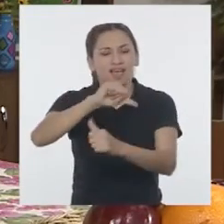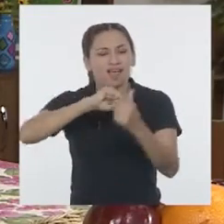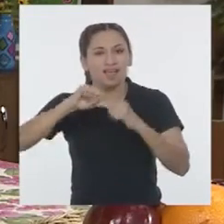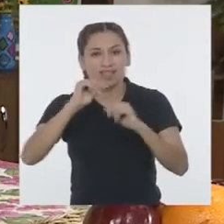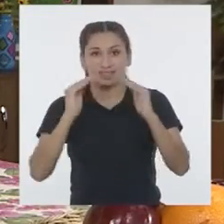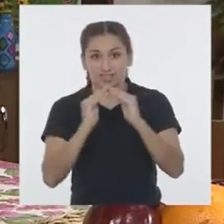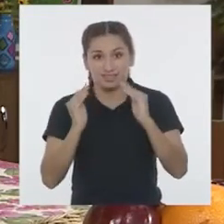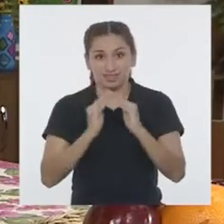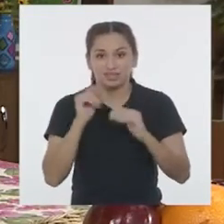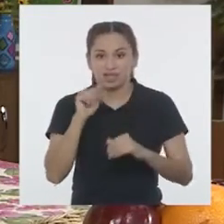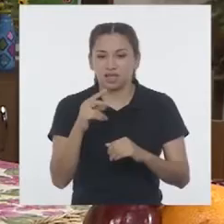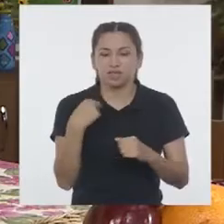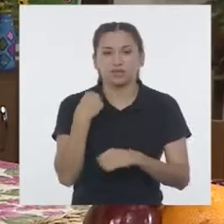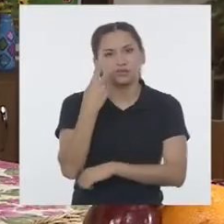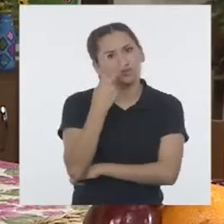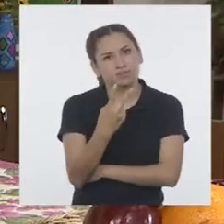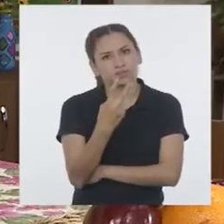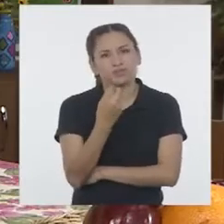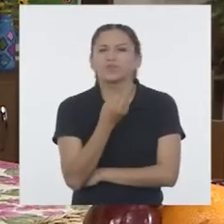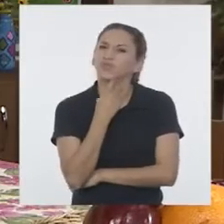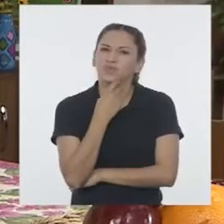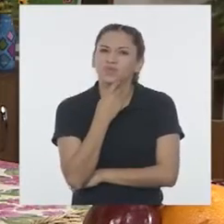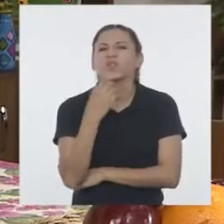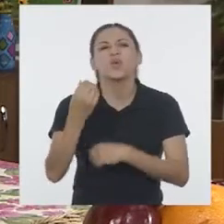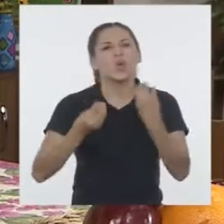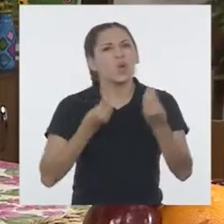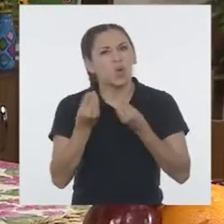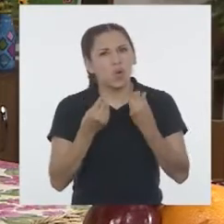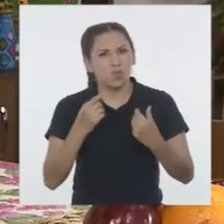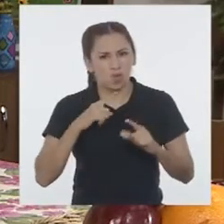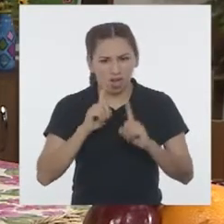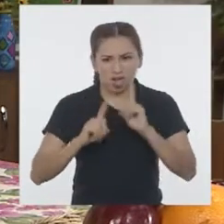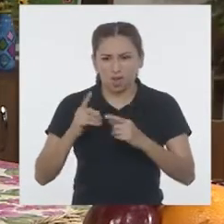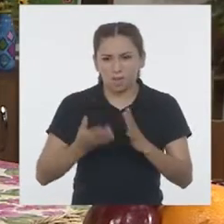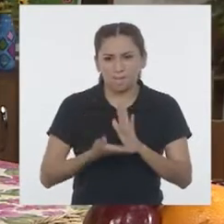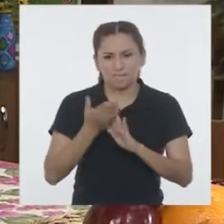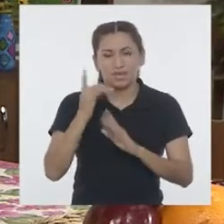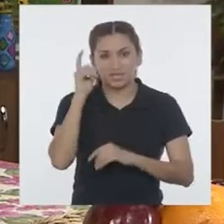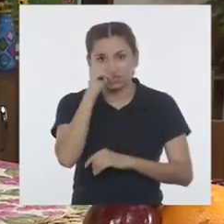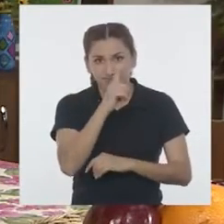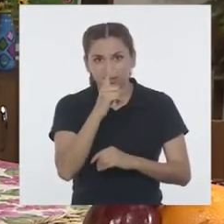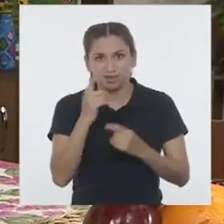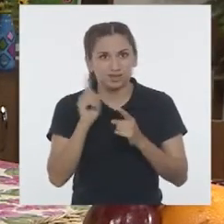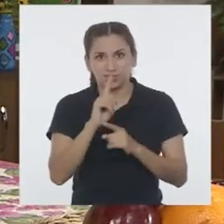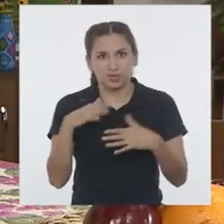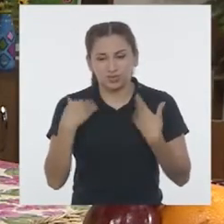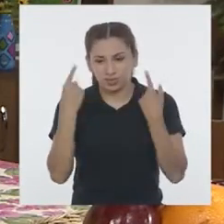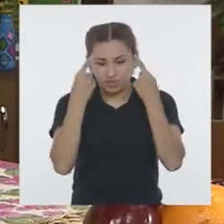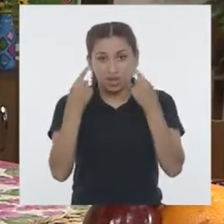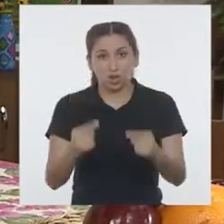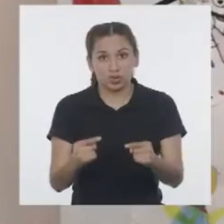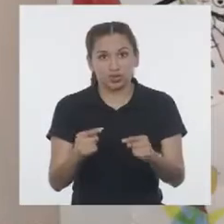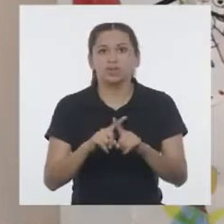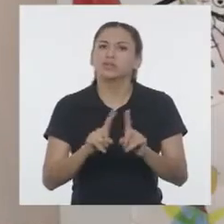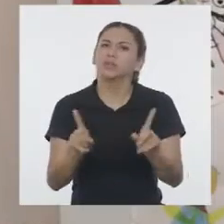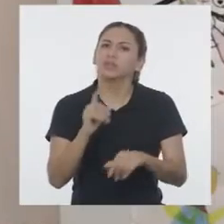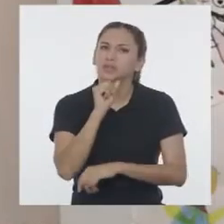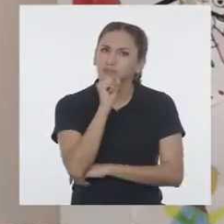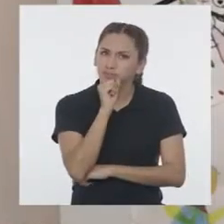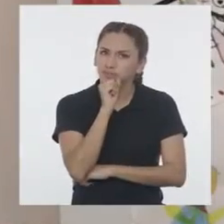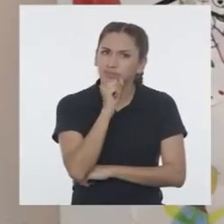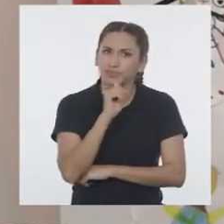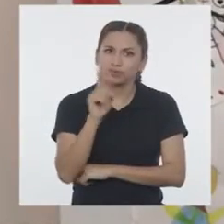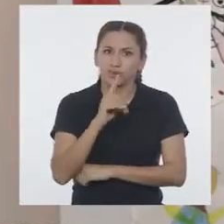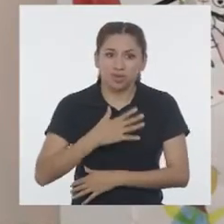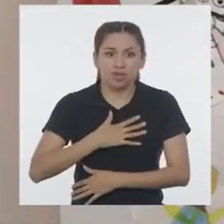casa. Y esto nos permitió ver en dónde teníamos más dificultades para ponernos de acuerdo.